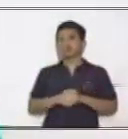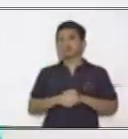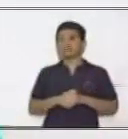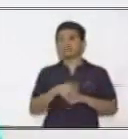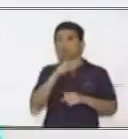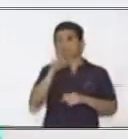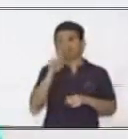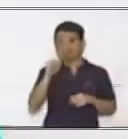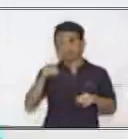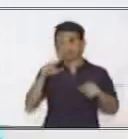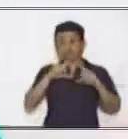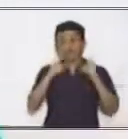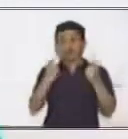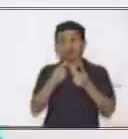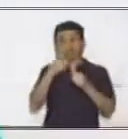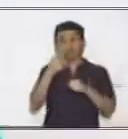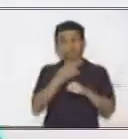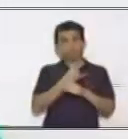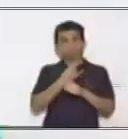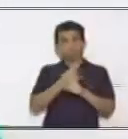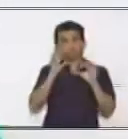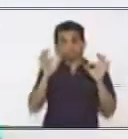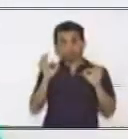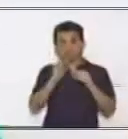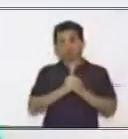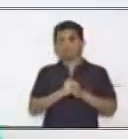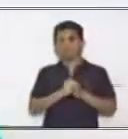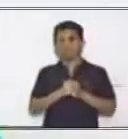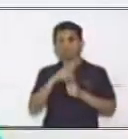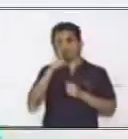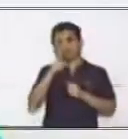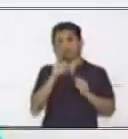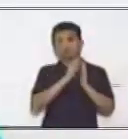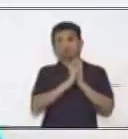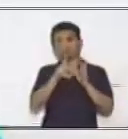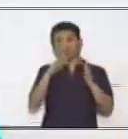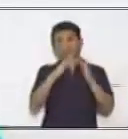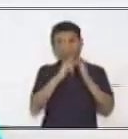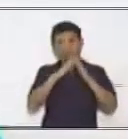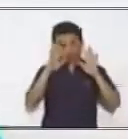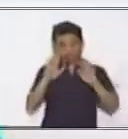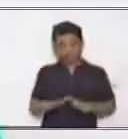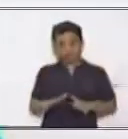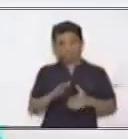Espero que esta clase haya sido de utilidad. Les recomiendo, quédense en casa,